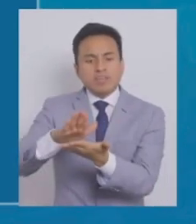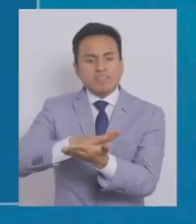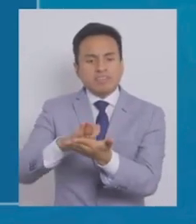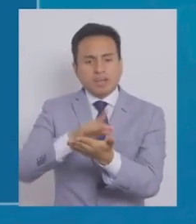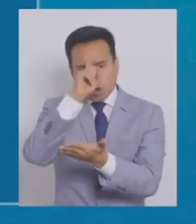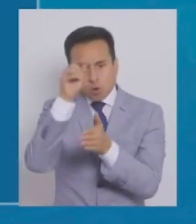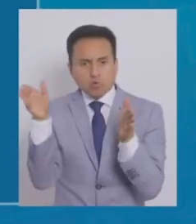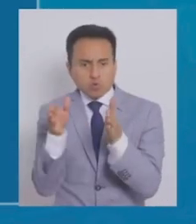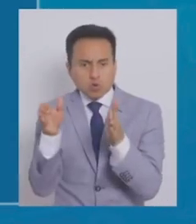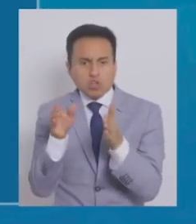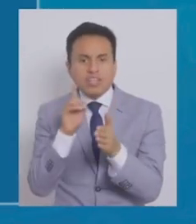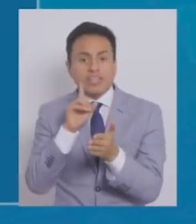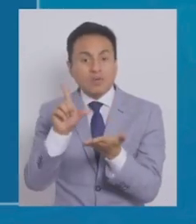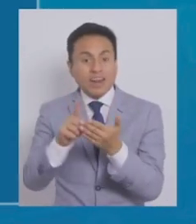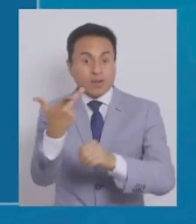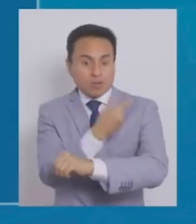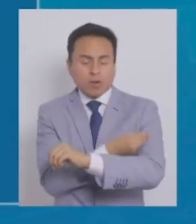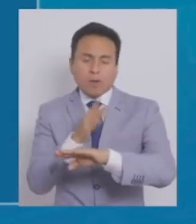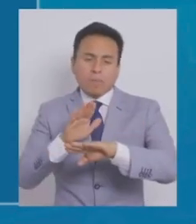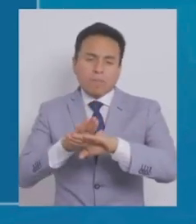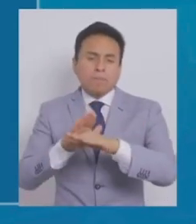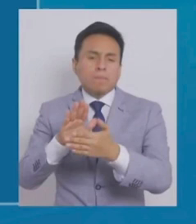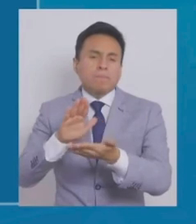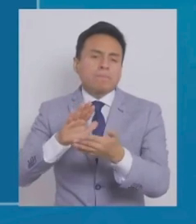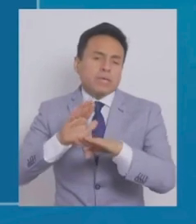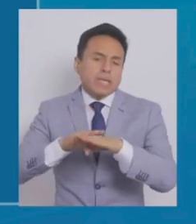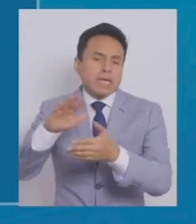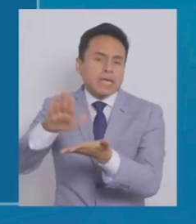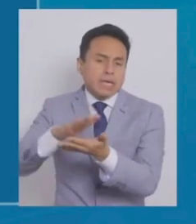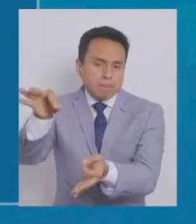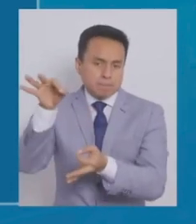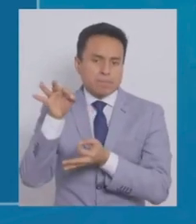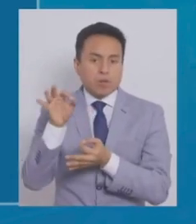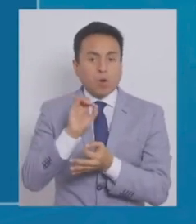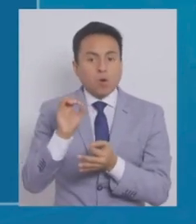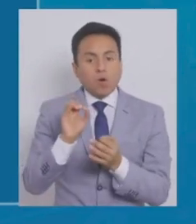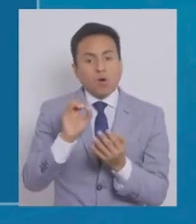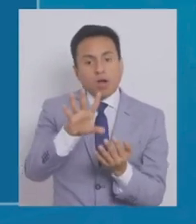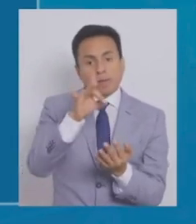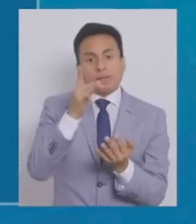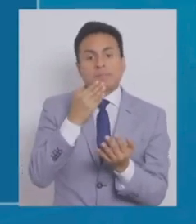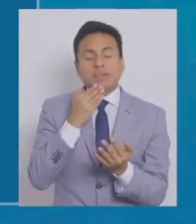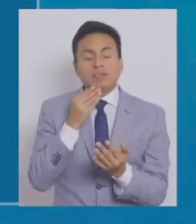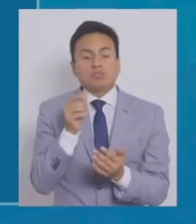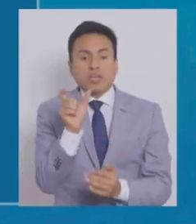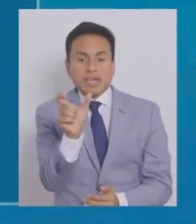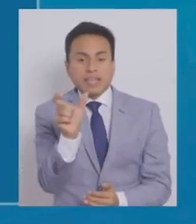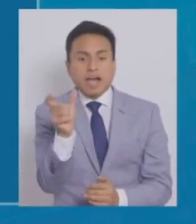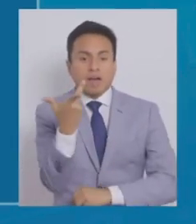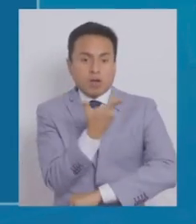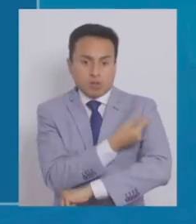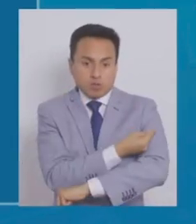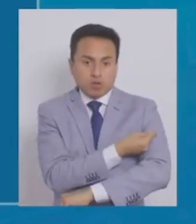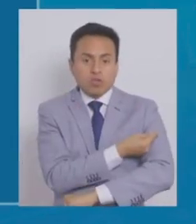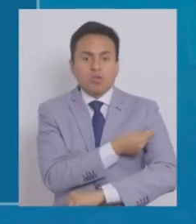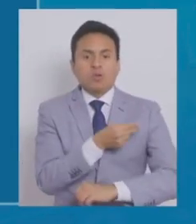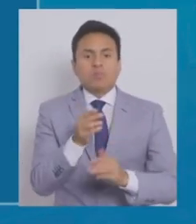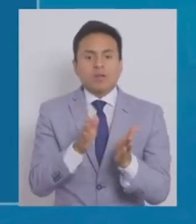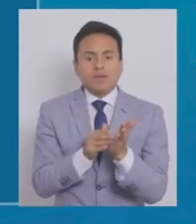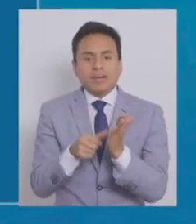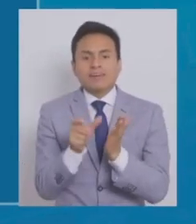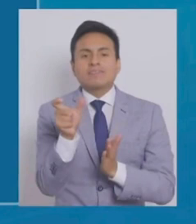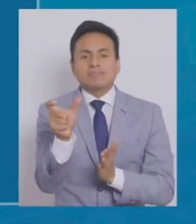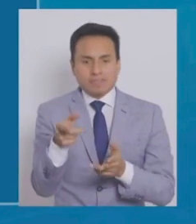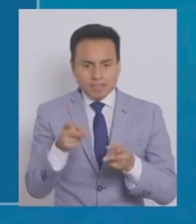consultorios o en los puntos de vacunación o usar como una alternativa a este comprobante su tarjeta de vacunación junto a su documento de